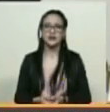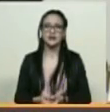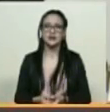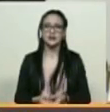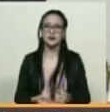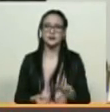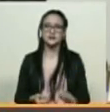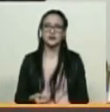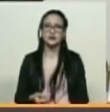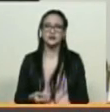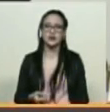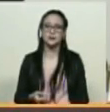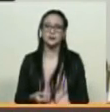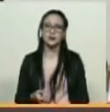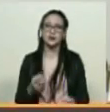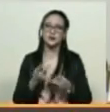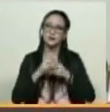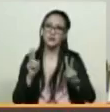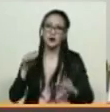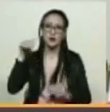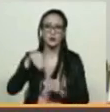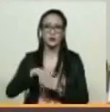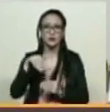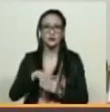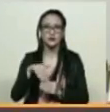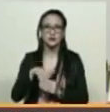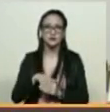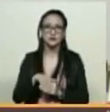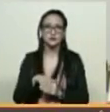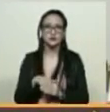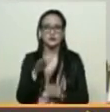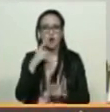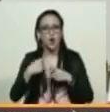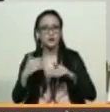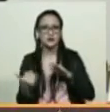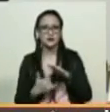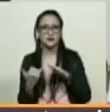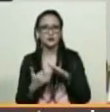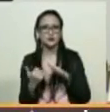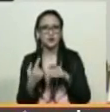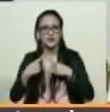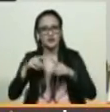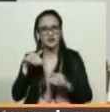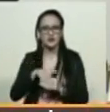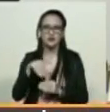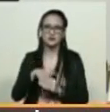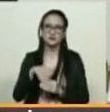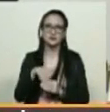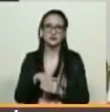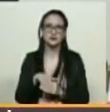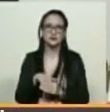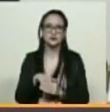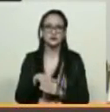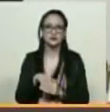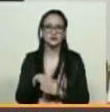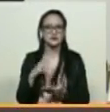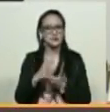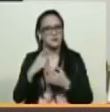asuntos en paz, con el voto, que no hay ninguna institución diferente a la elección. Mr. Robinson, siempre